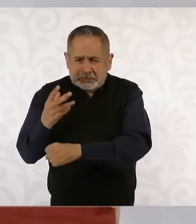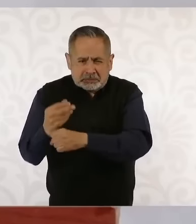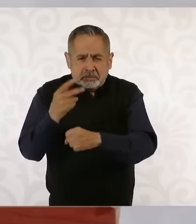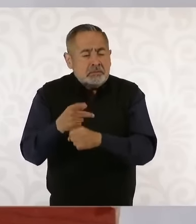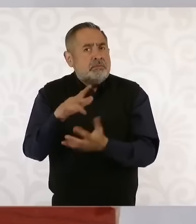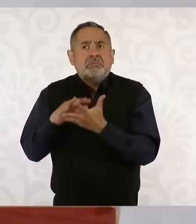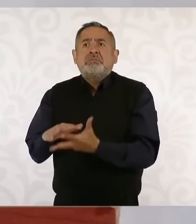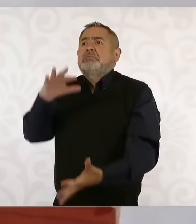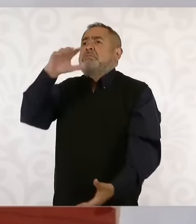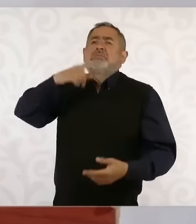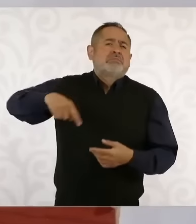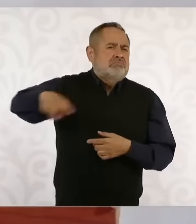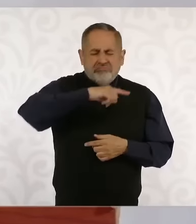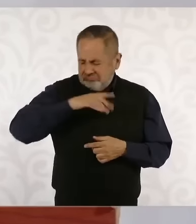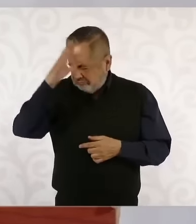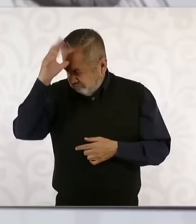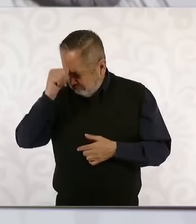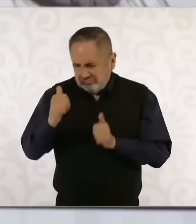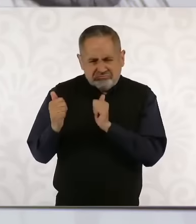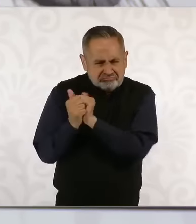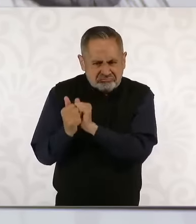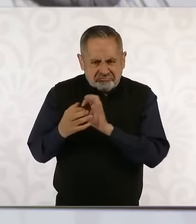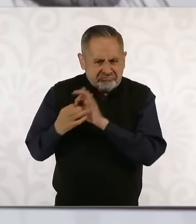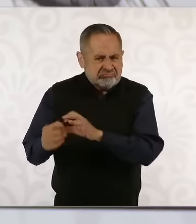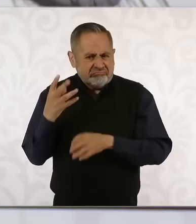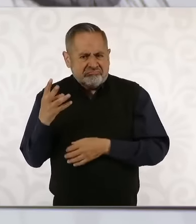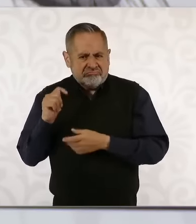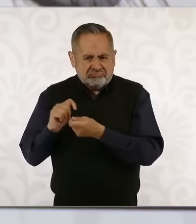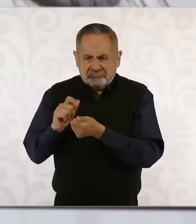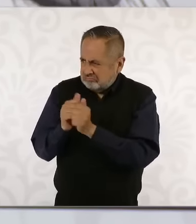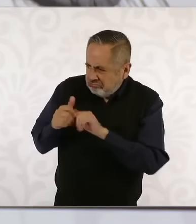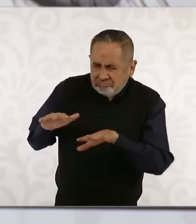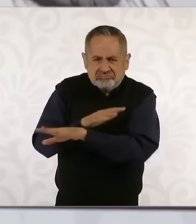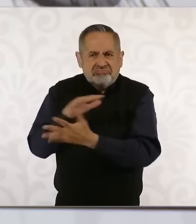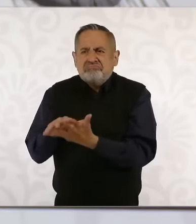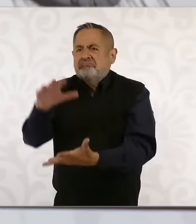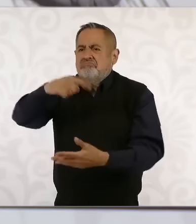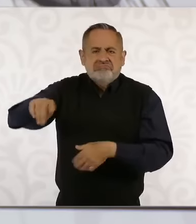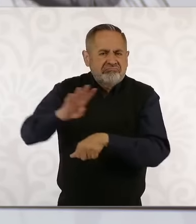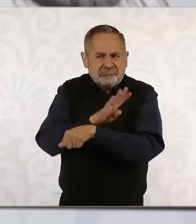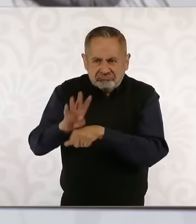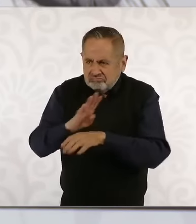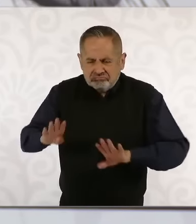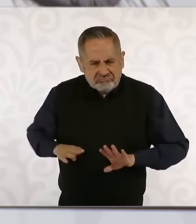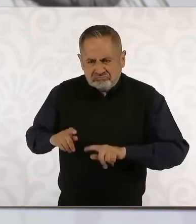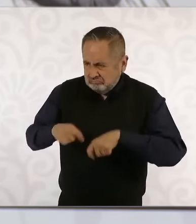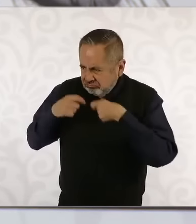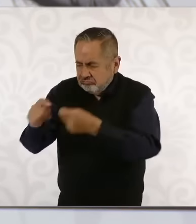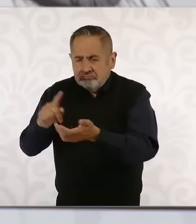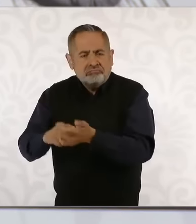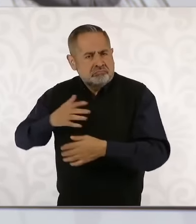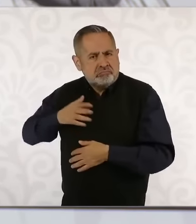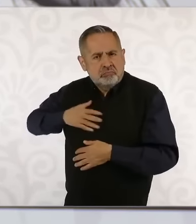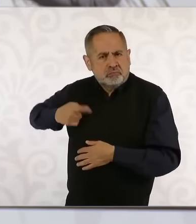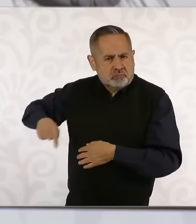con la transformación. La mayoría del pueblo se ve beneficiada por un gobierno honesto y